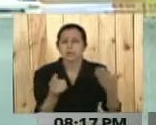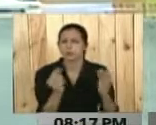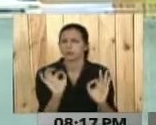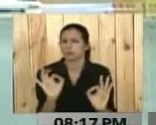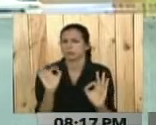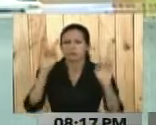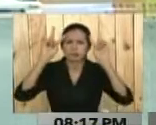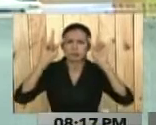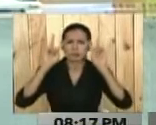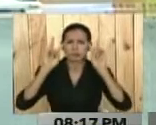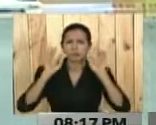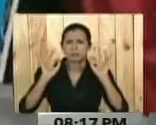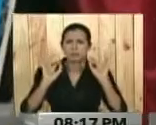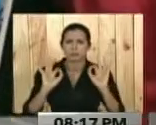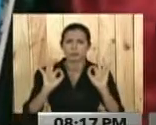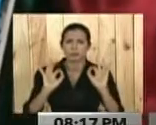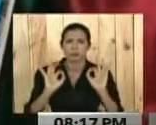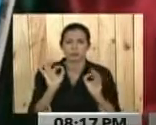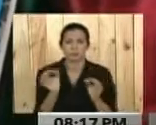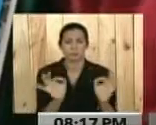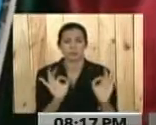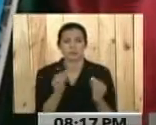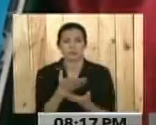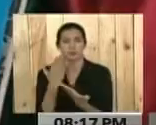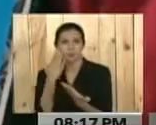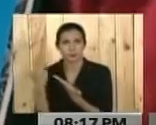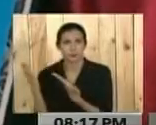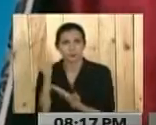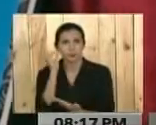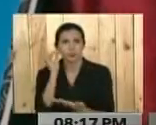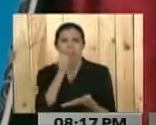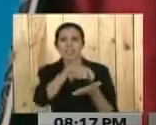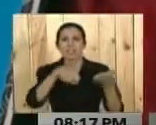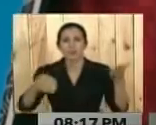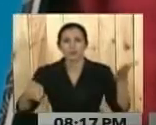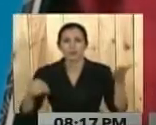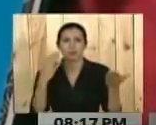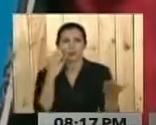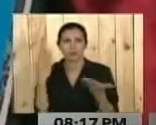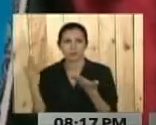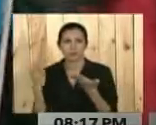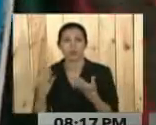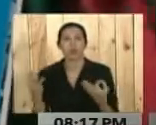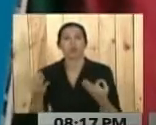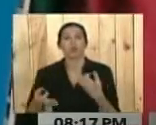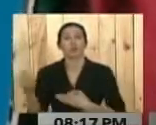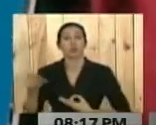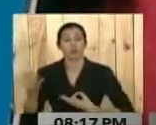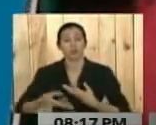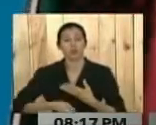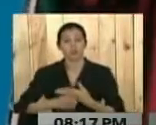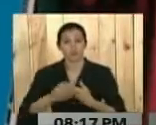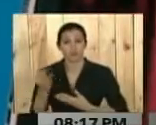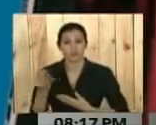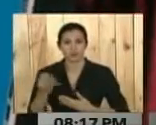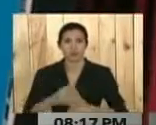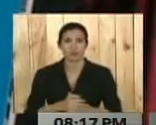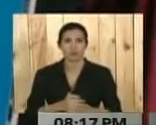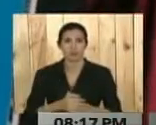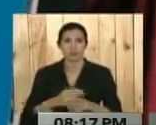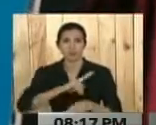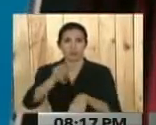estos libros, de Carlos Mendoza Potelá, Vigencia del Nacionalismo Petrolero. Ah,